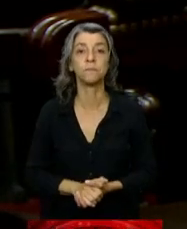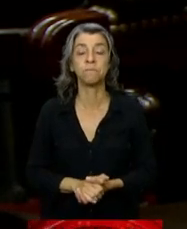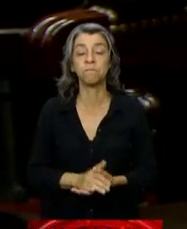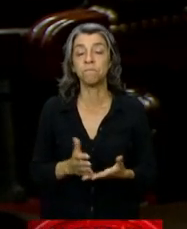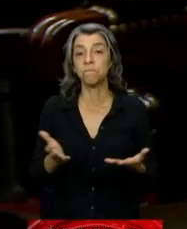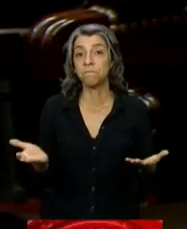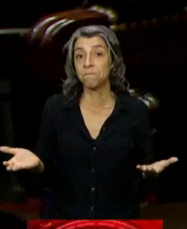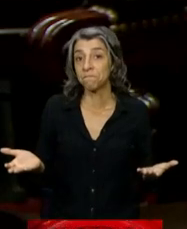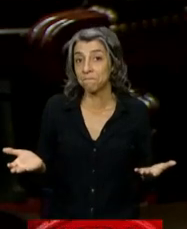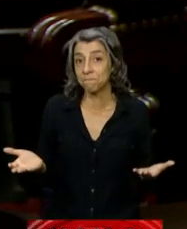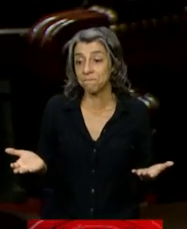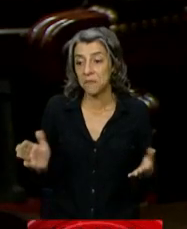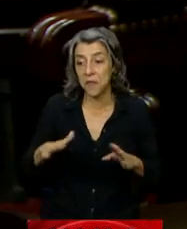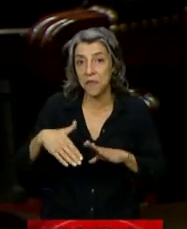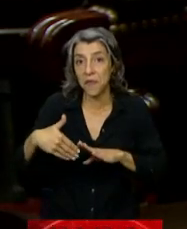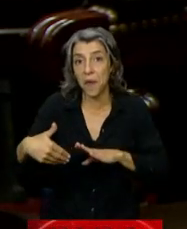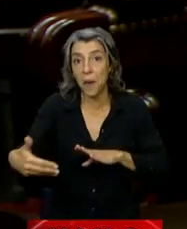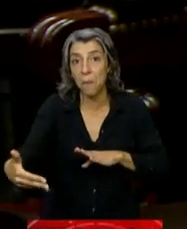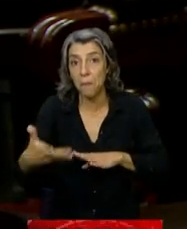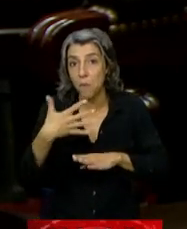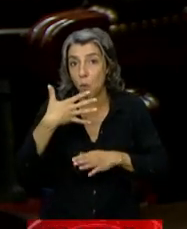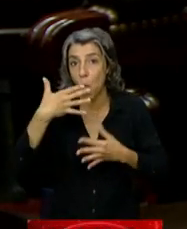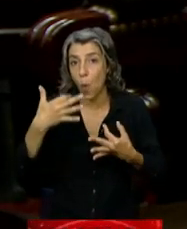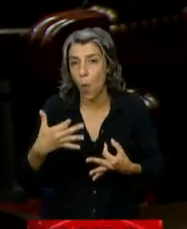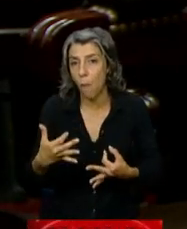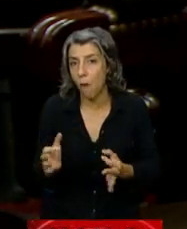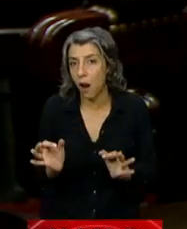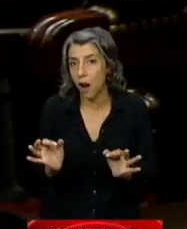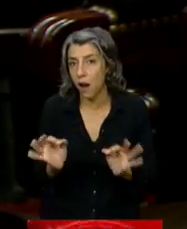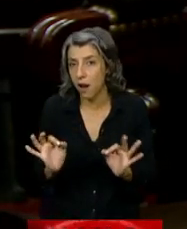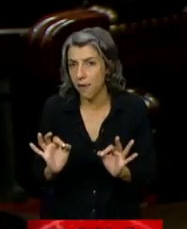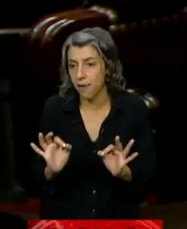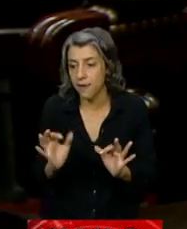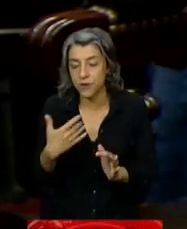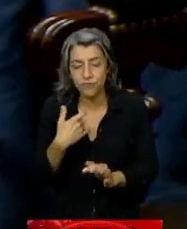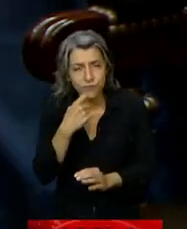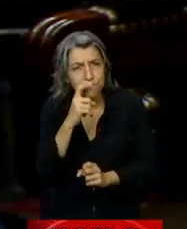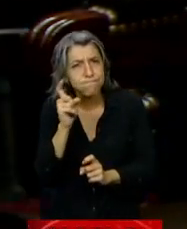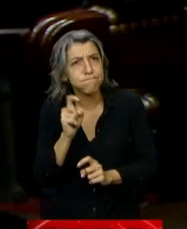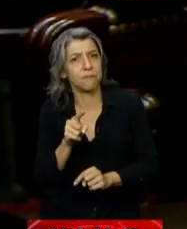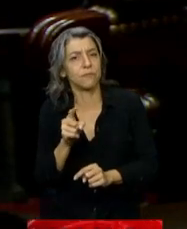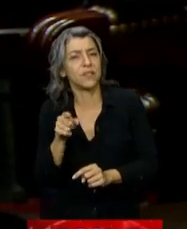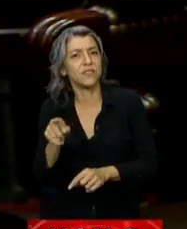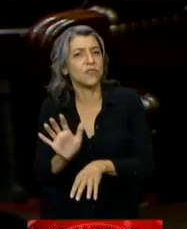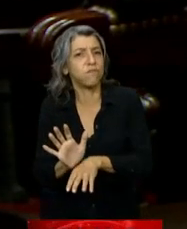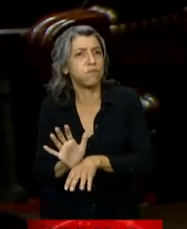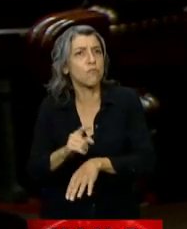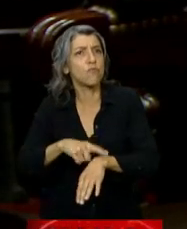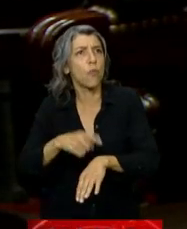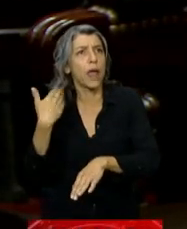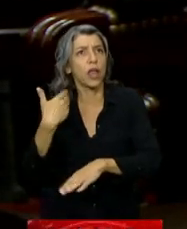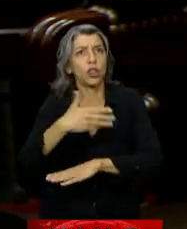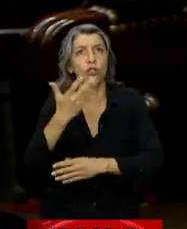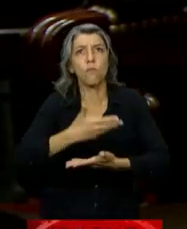el no haber cumplido con eso no es una falta al contrato que se establece en la audiencia